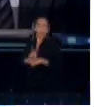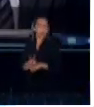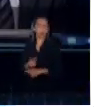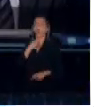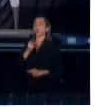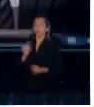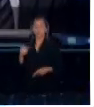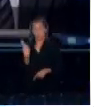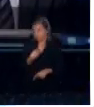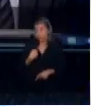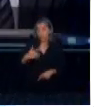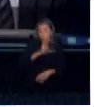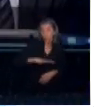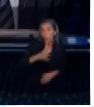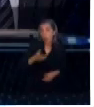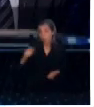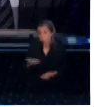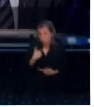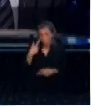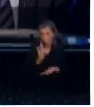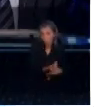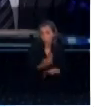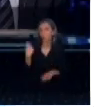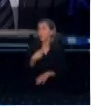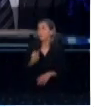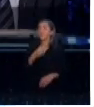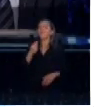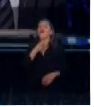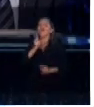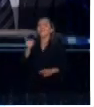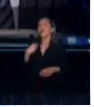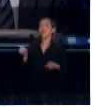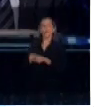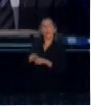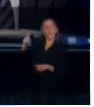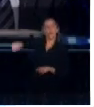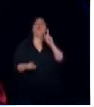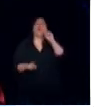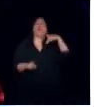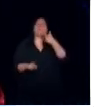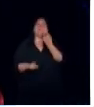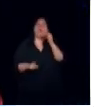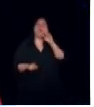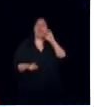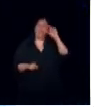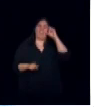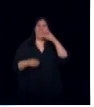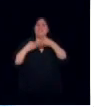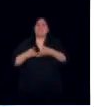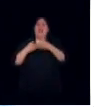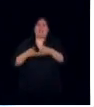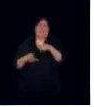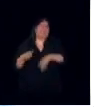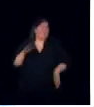hasta ahora no le había prestado mucha atención, que se vuelva en un gobernador que viene del interior, bueno, vieron que hay una posición sólida, hay propuestas